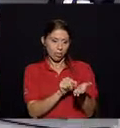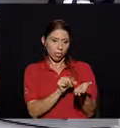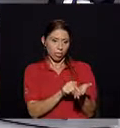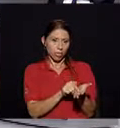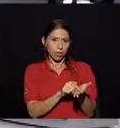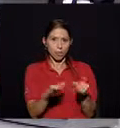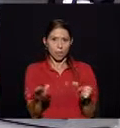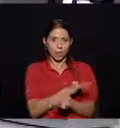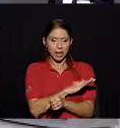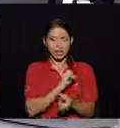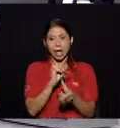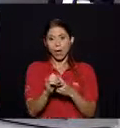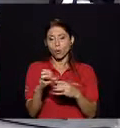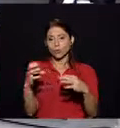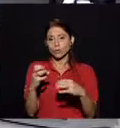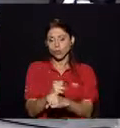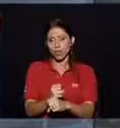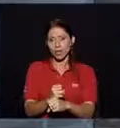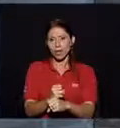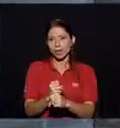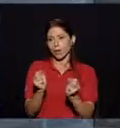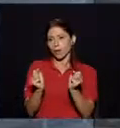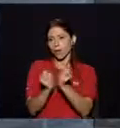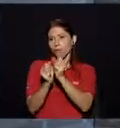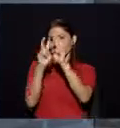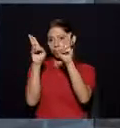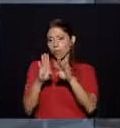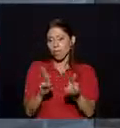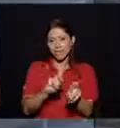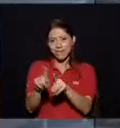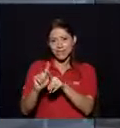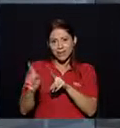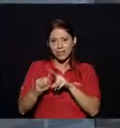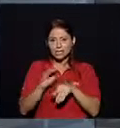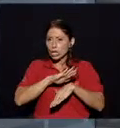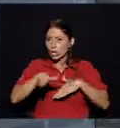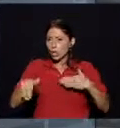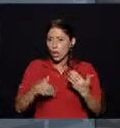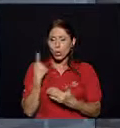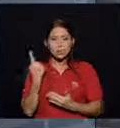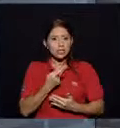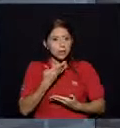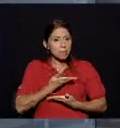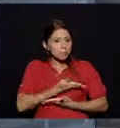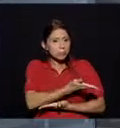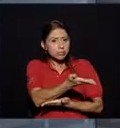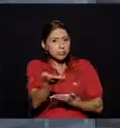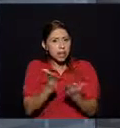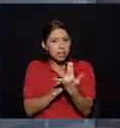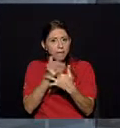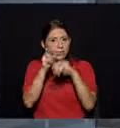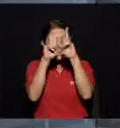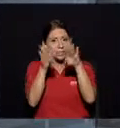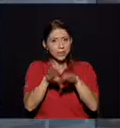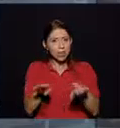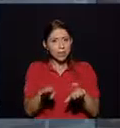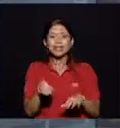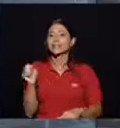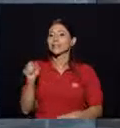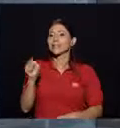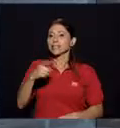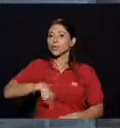versión completa como en su versión resumen y todos los documentos que lo acompañan, siempre están disponibles para la población en el sitio web que ustedes tienen.